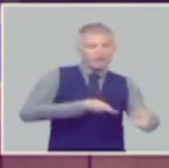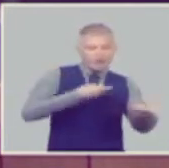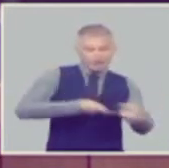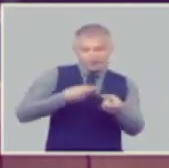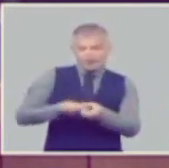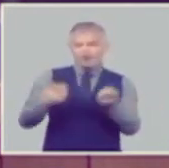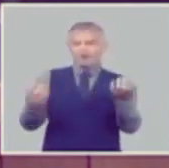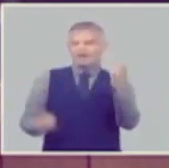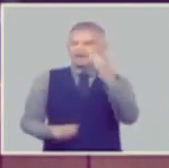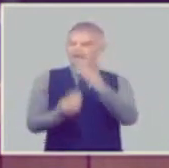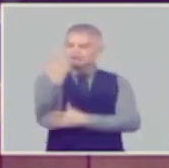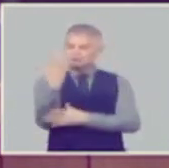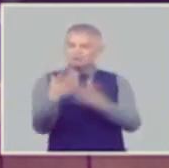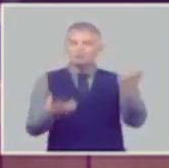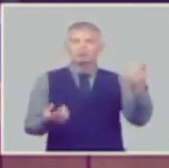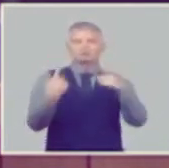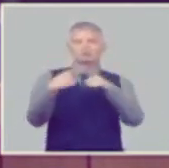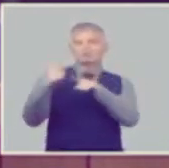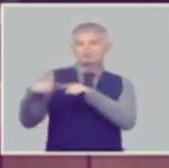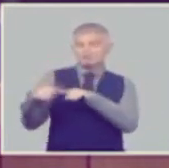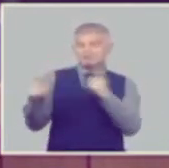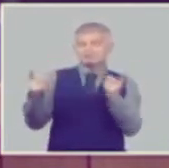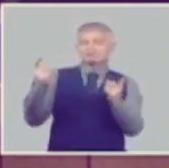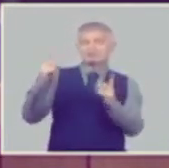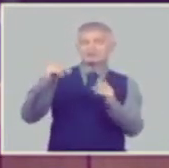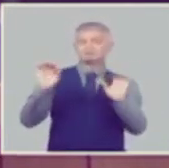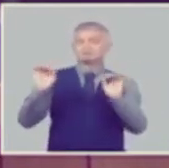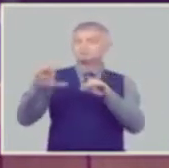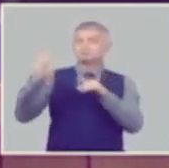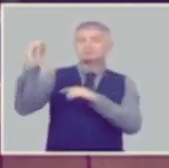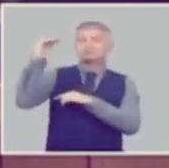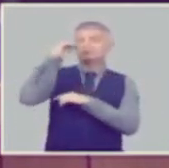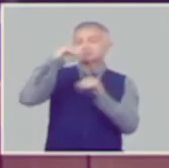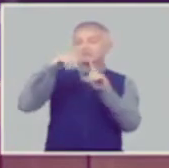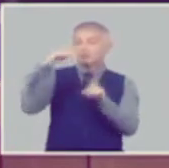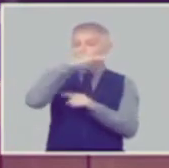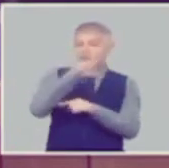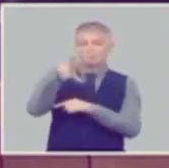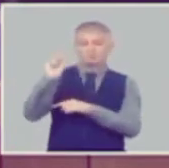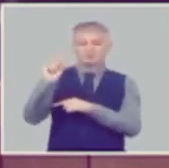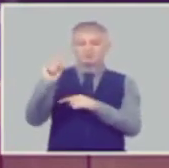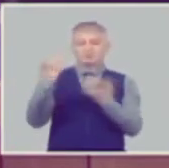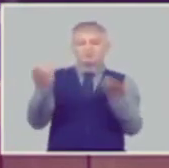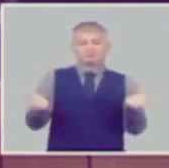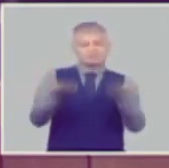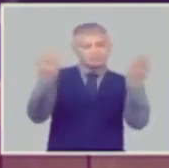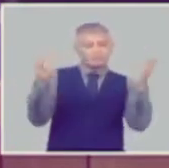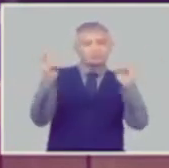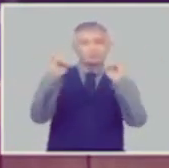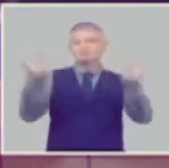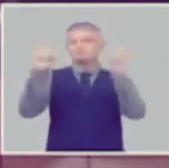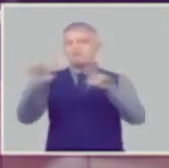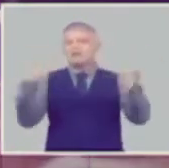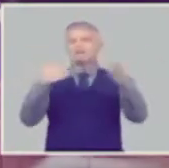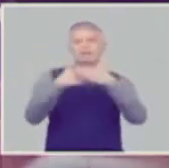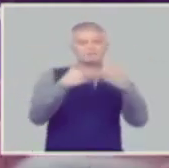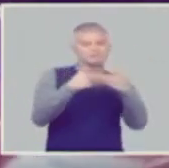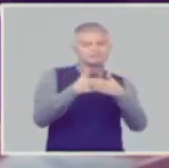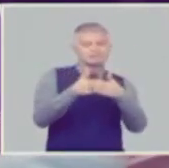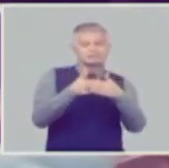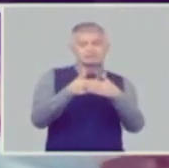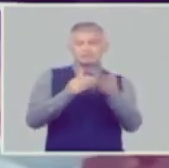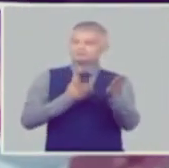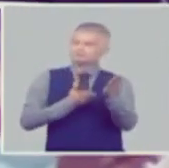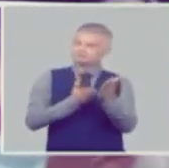creación de parques tecnológicos y sociedades mercantiles de interfase entre universidades y empresas. La conducción de